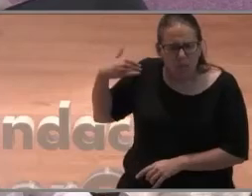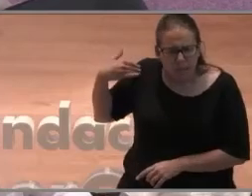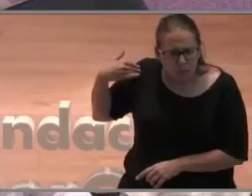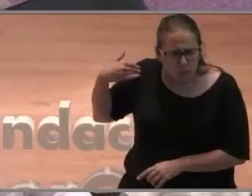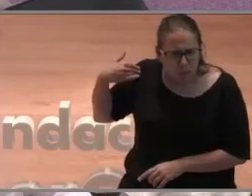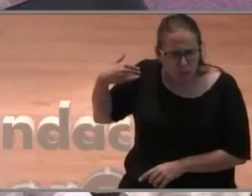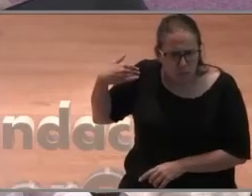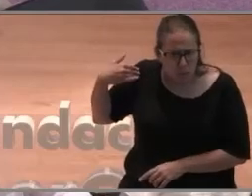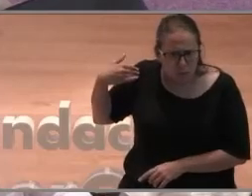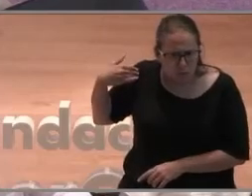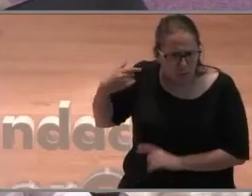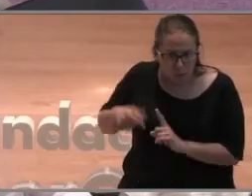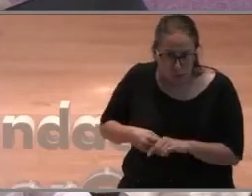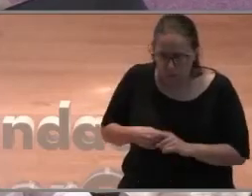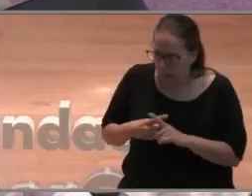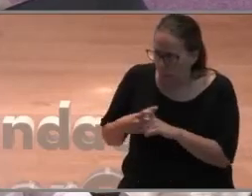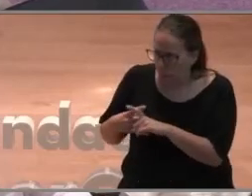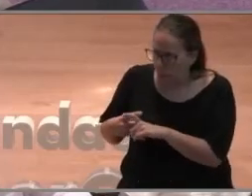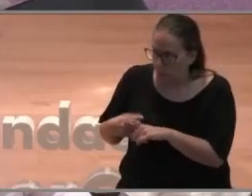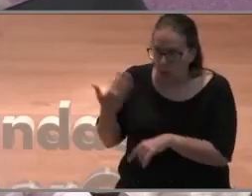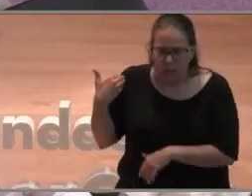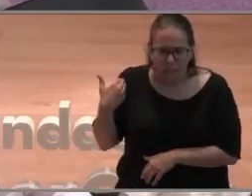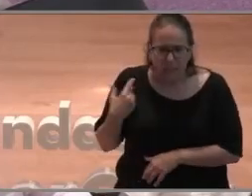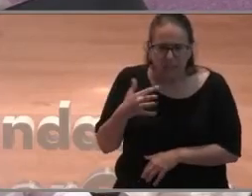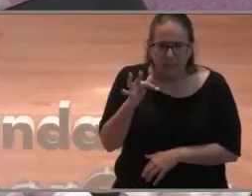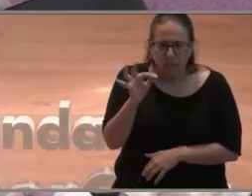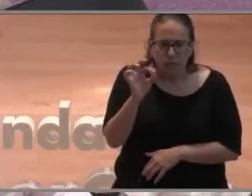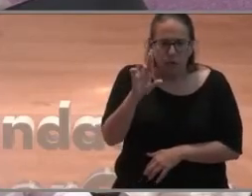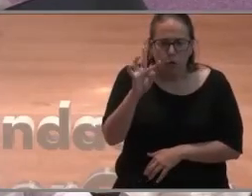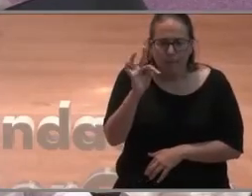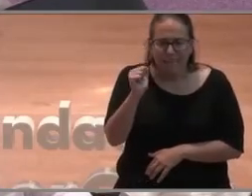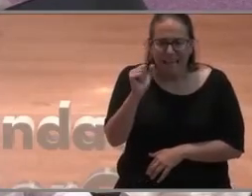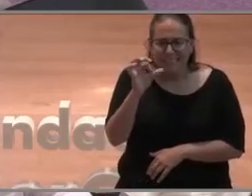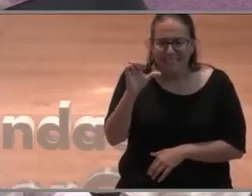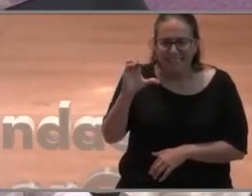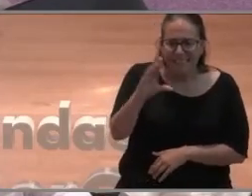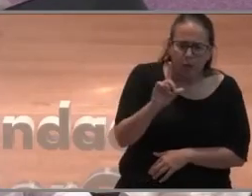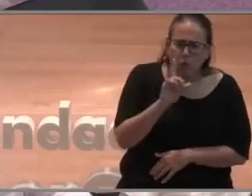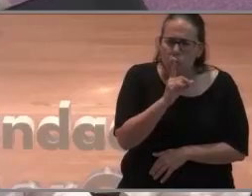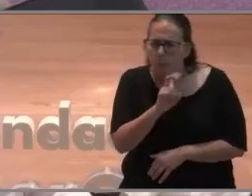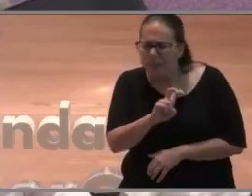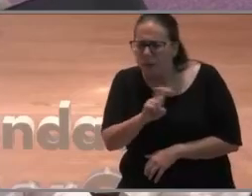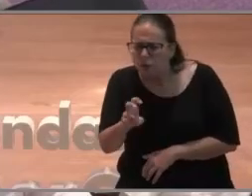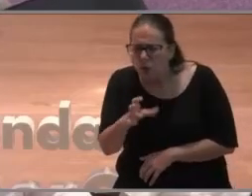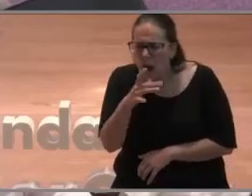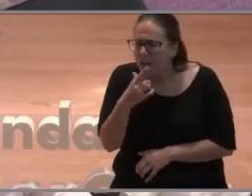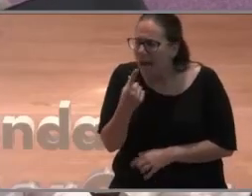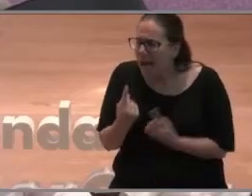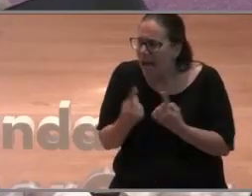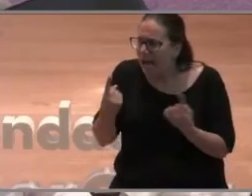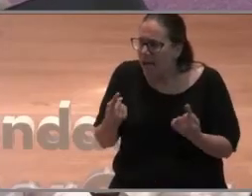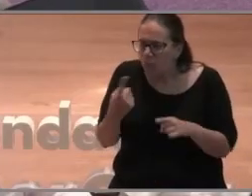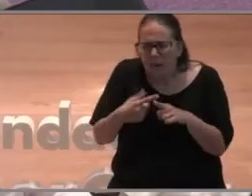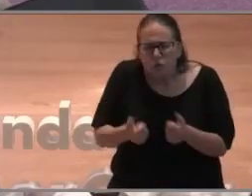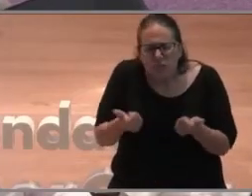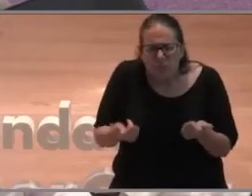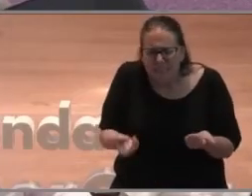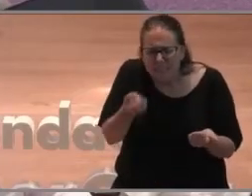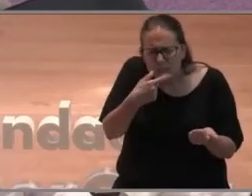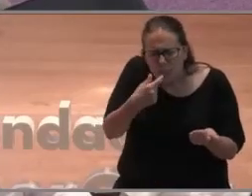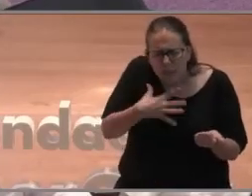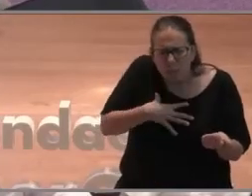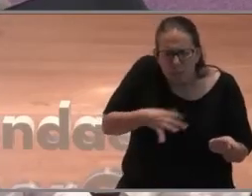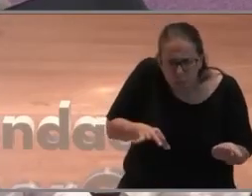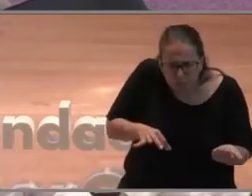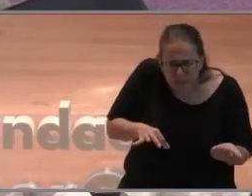prohibieron, pero entonces en una farmacia había un Fortasec con otro nombre. ¿Hay alguna cosa además que se pueda tomar aparte